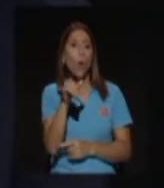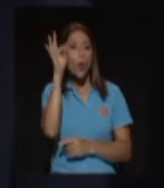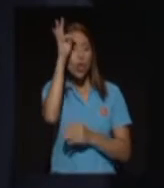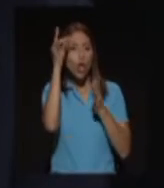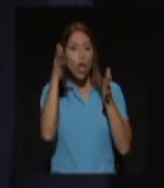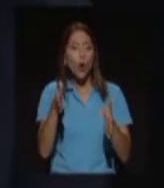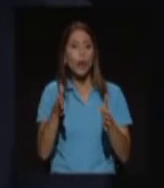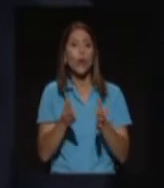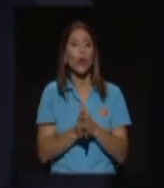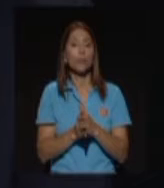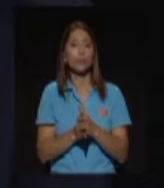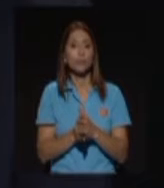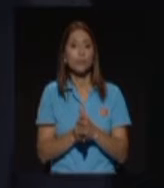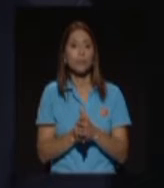es